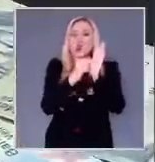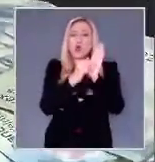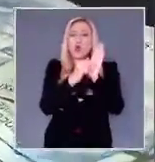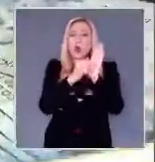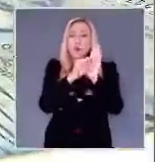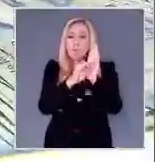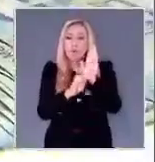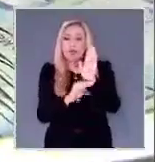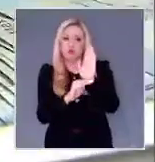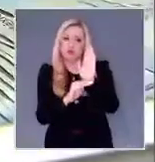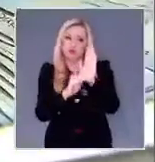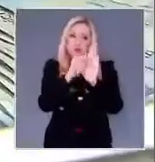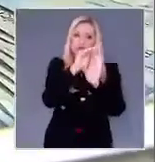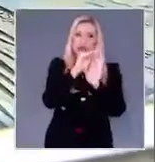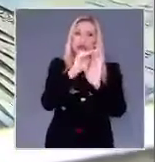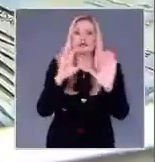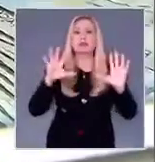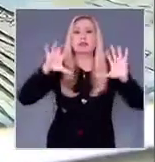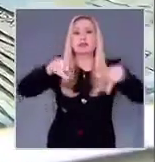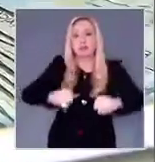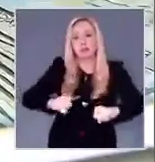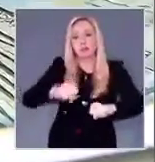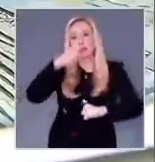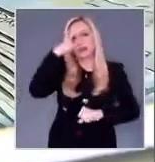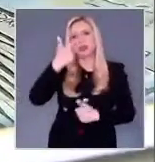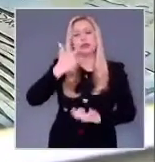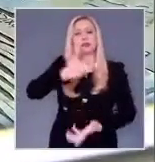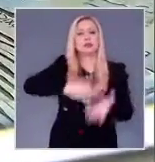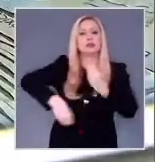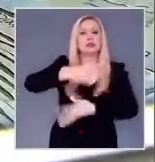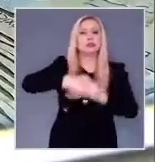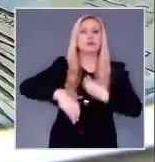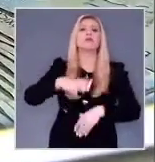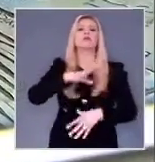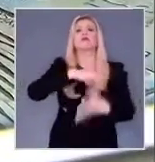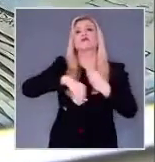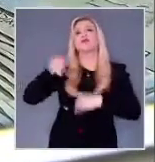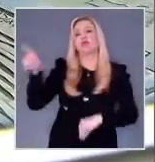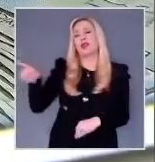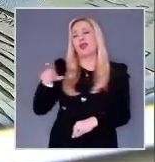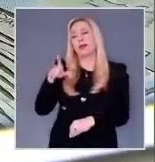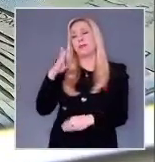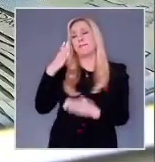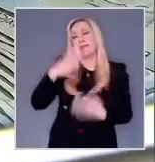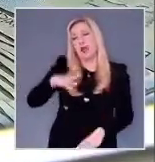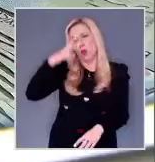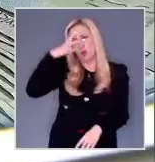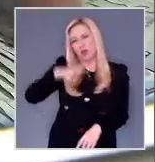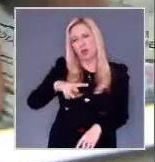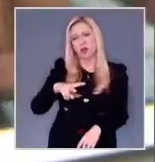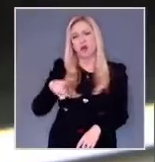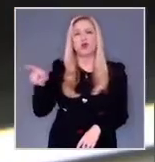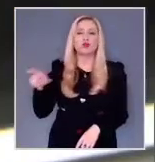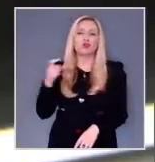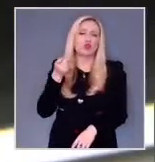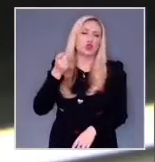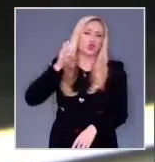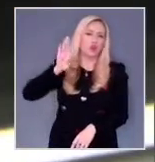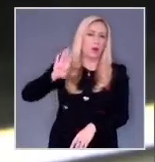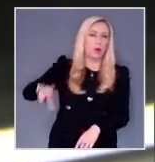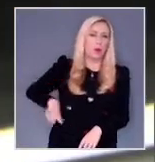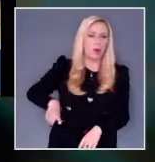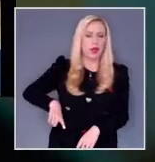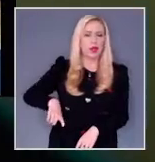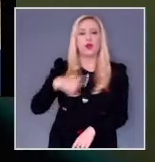en tanto el subgobernador del banco de méxico jonathan hits apoyó el subsidio del gobierno a la